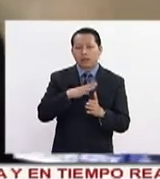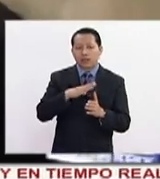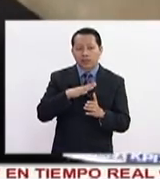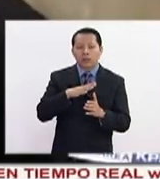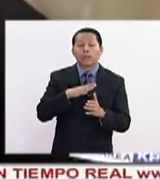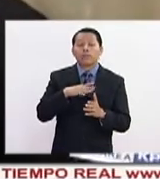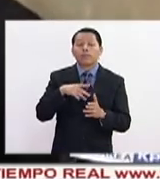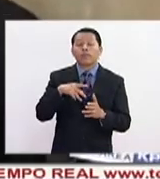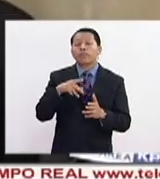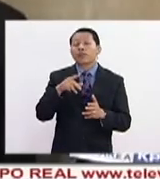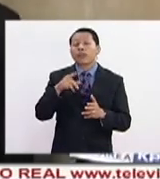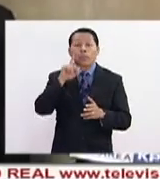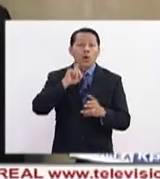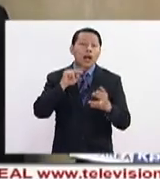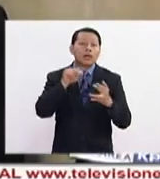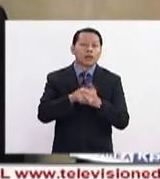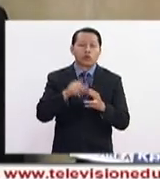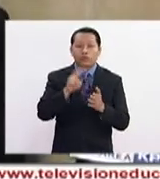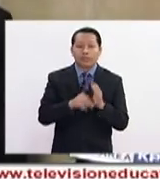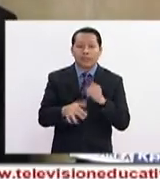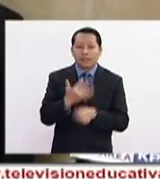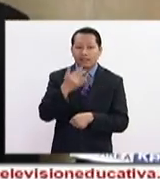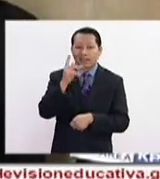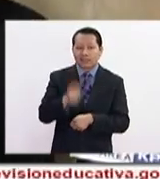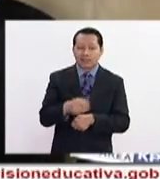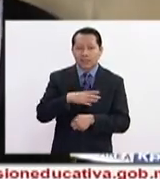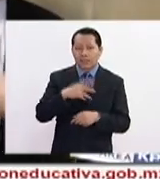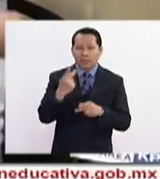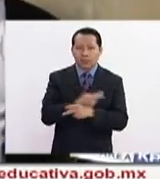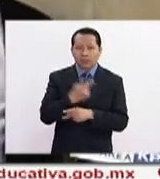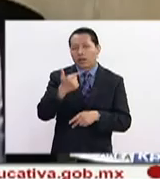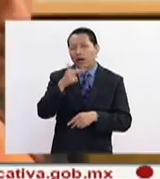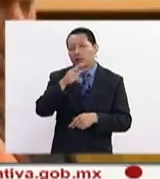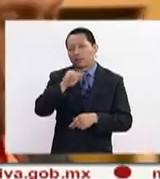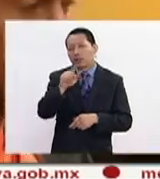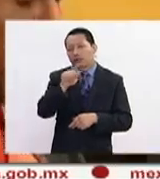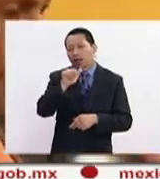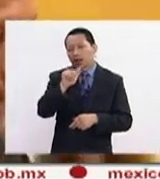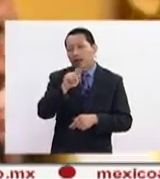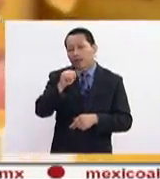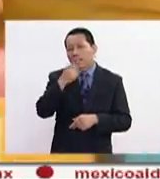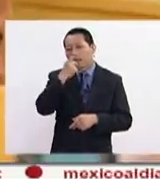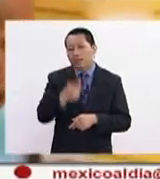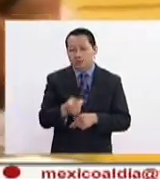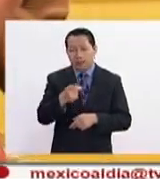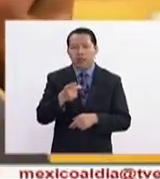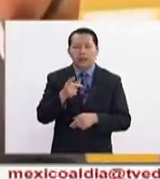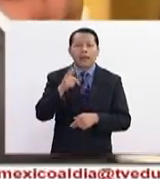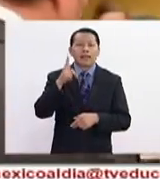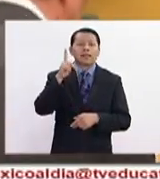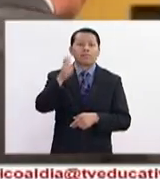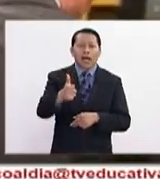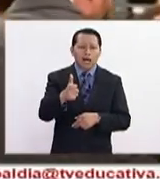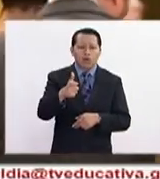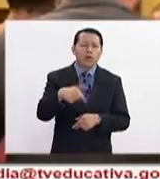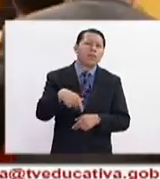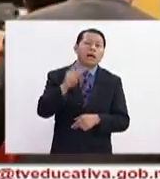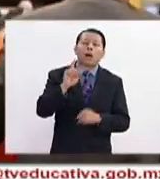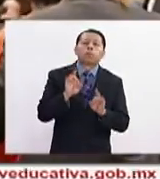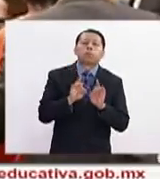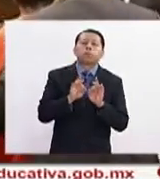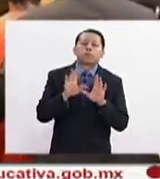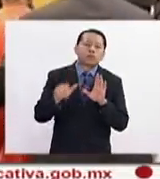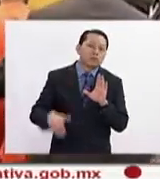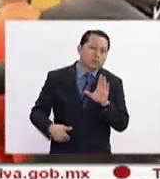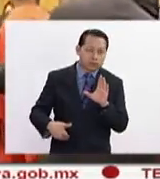Steele fue asesinada en 2015. Luego del incidente, García Zárate no negó haber disparado, pero dijo que fue un